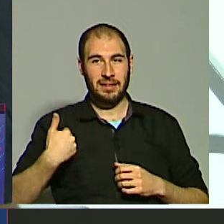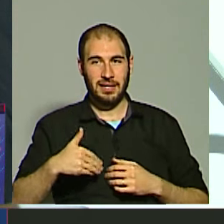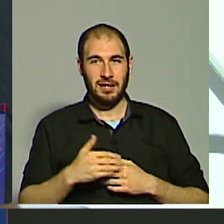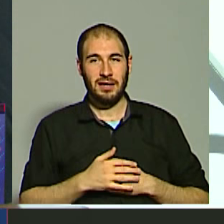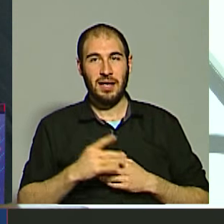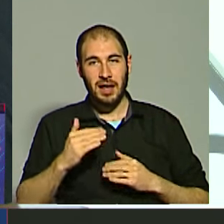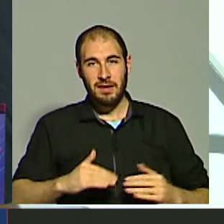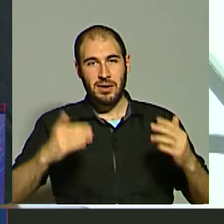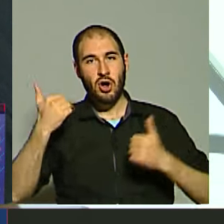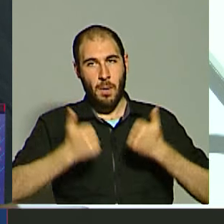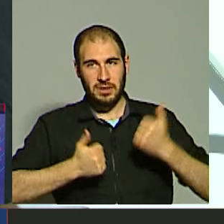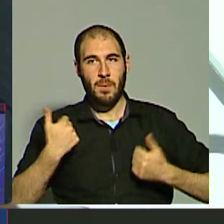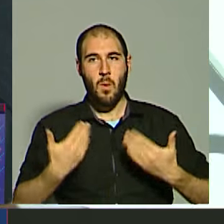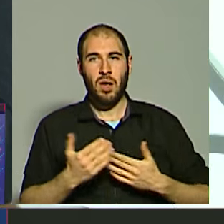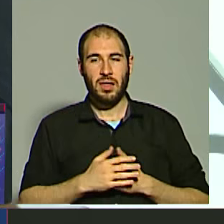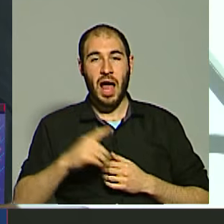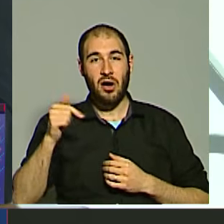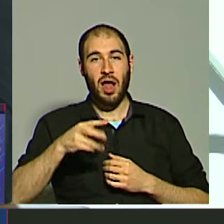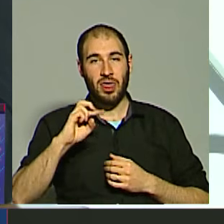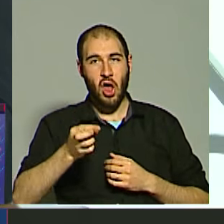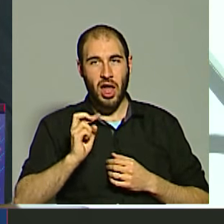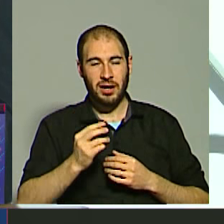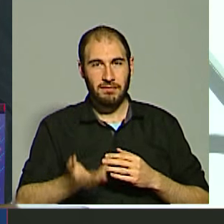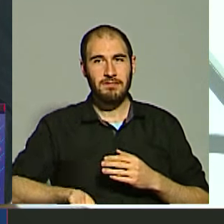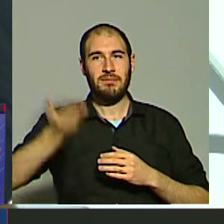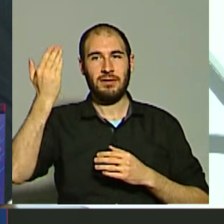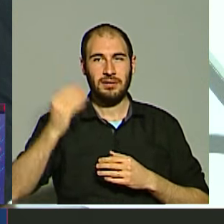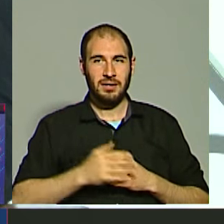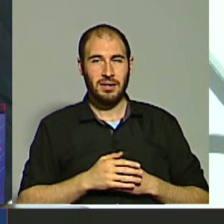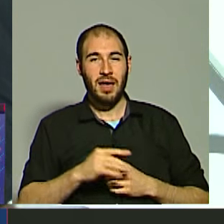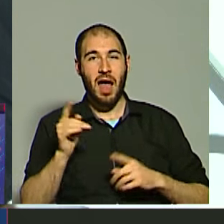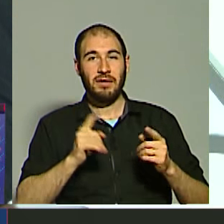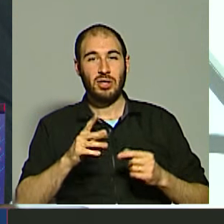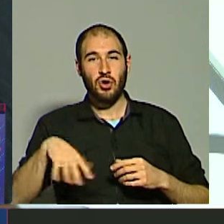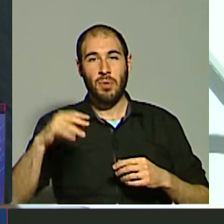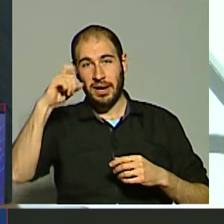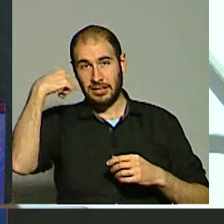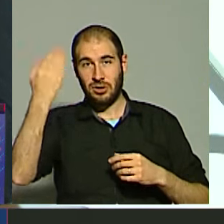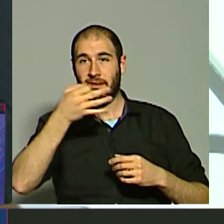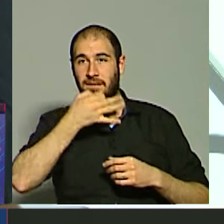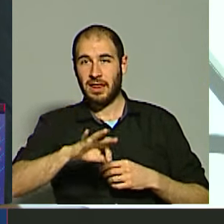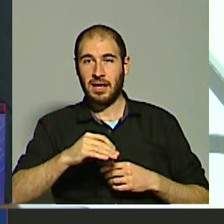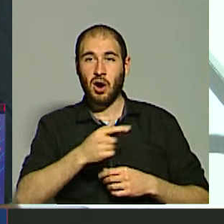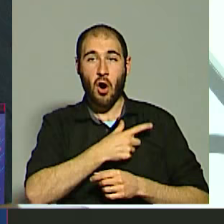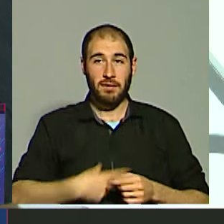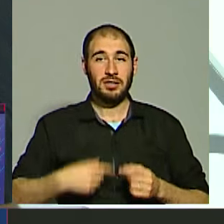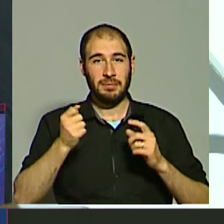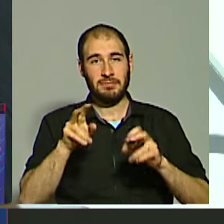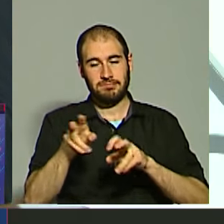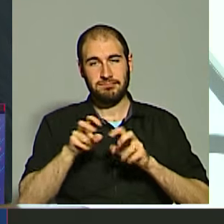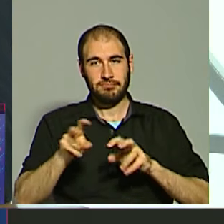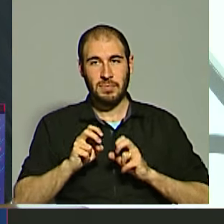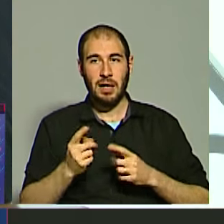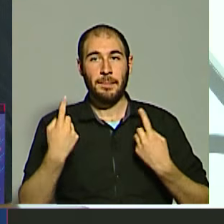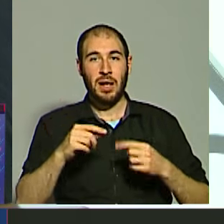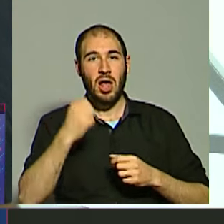que tenga un nivel de competitividad. Hoy con un dólar más elevado, por ahí gana el sector exportador, por ahí gana el gobierno con las retenciones,